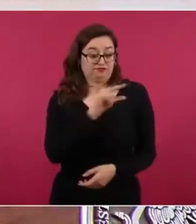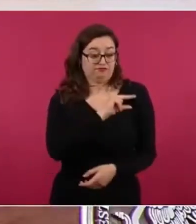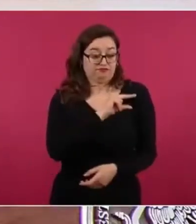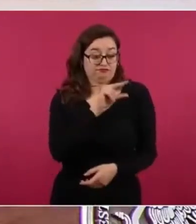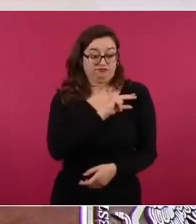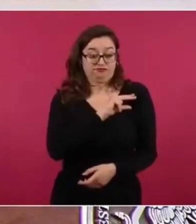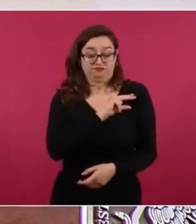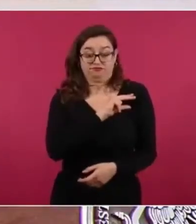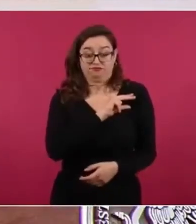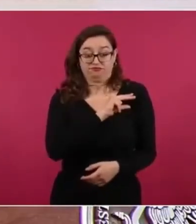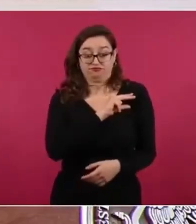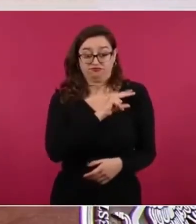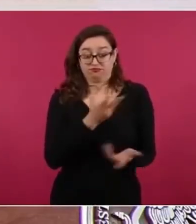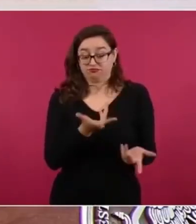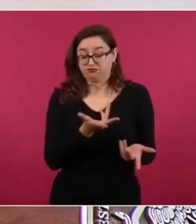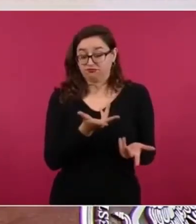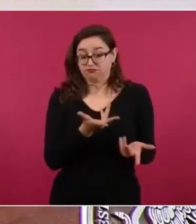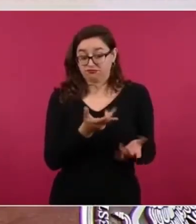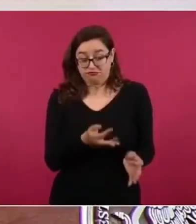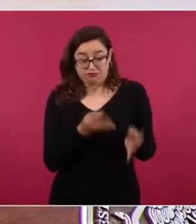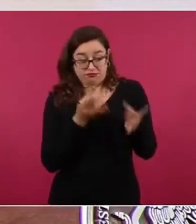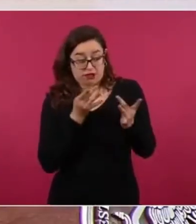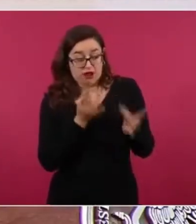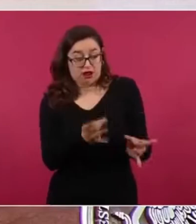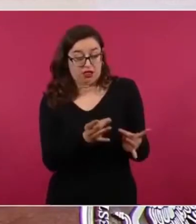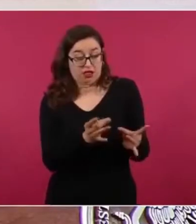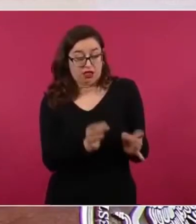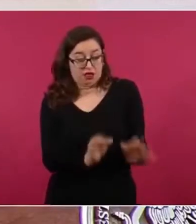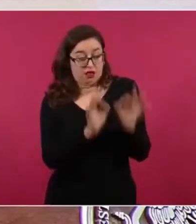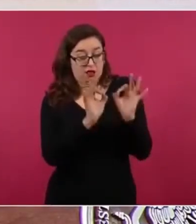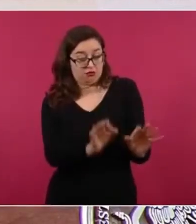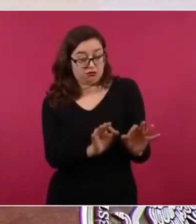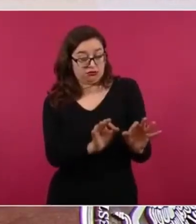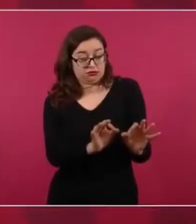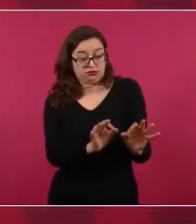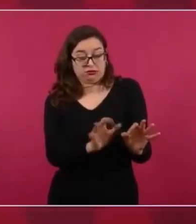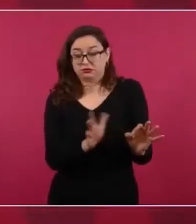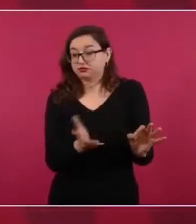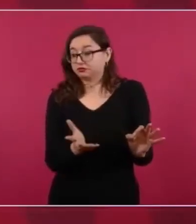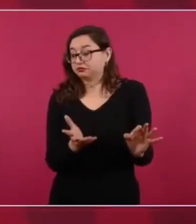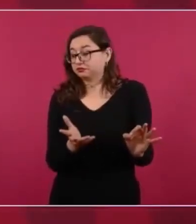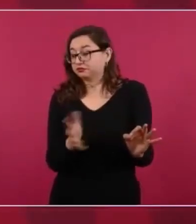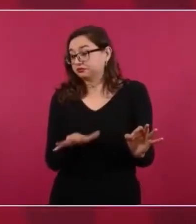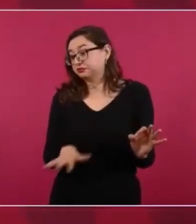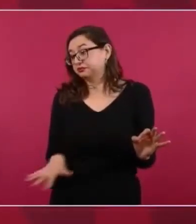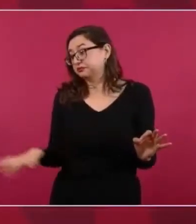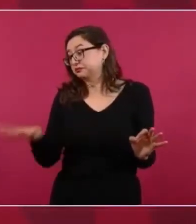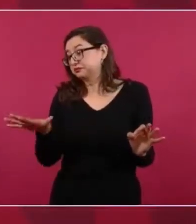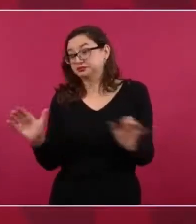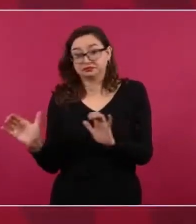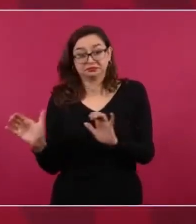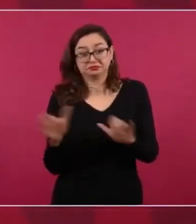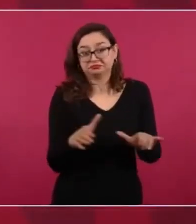a los que supuestamente no pasaban los exámenes de admisión.